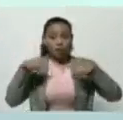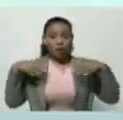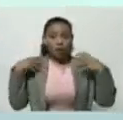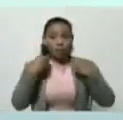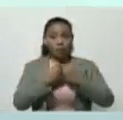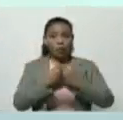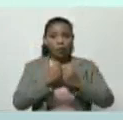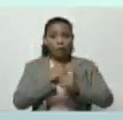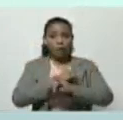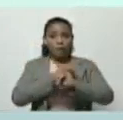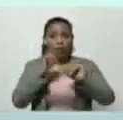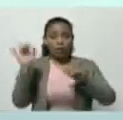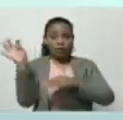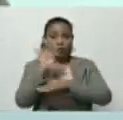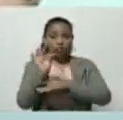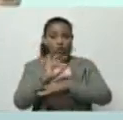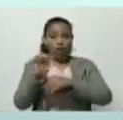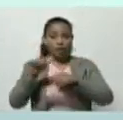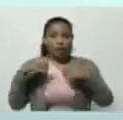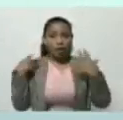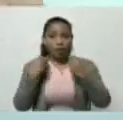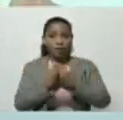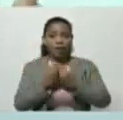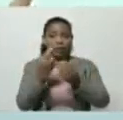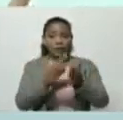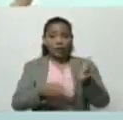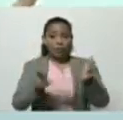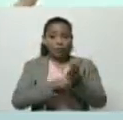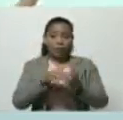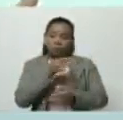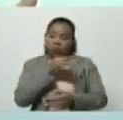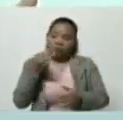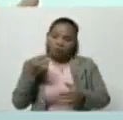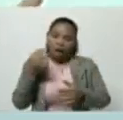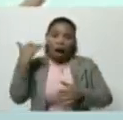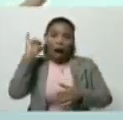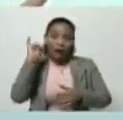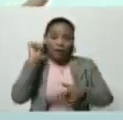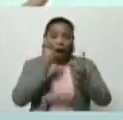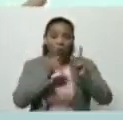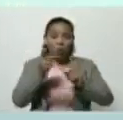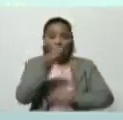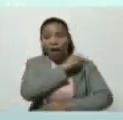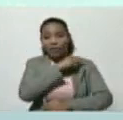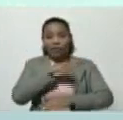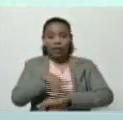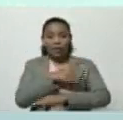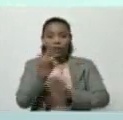cesa de sus funciones, esta compañera. Si repite, perfecto. Hay casos de jefes de calle que repiten.